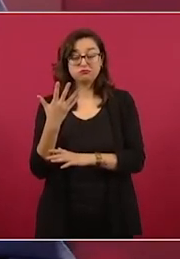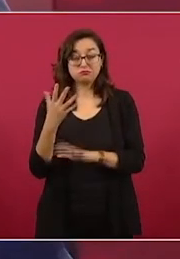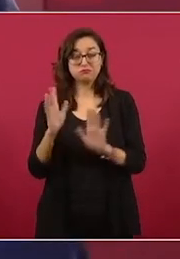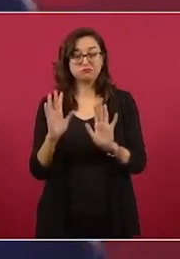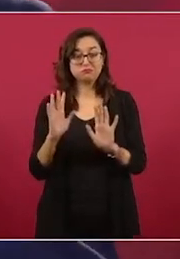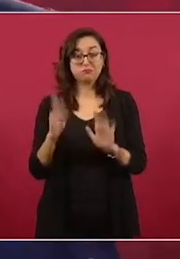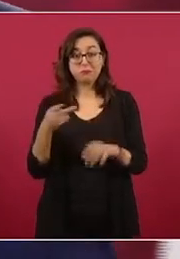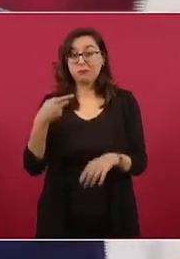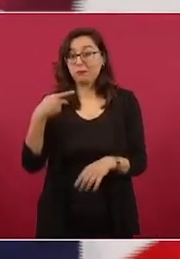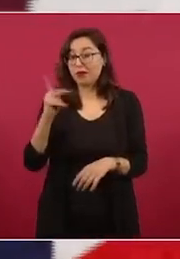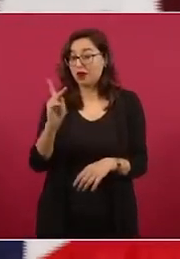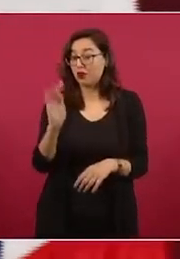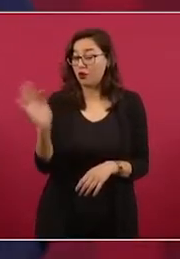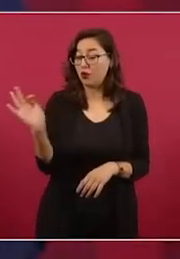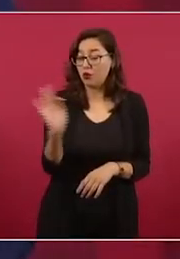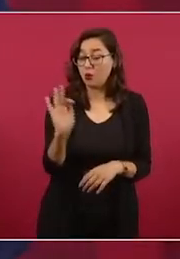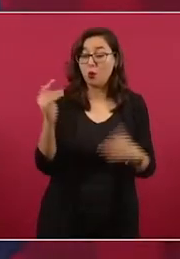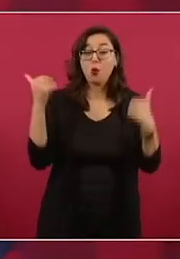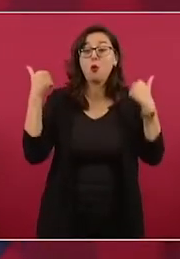estaría